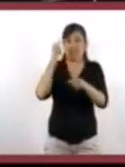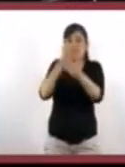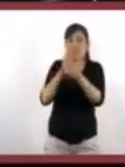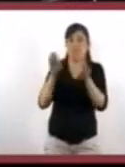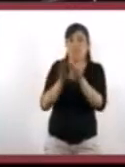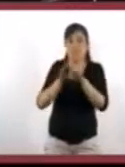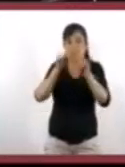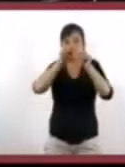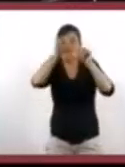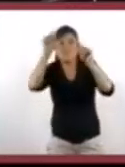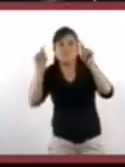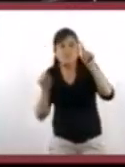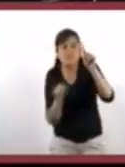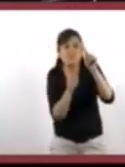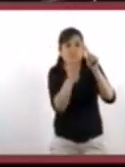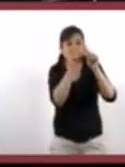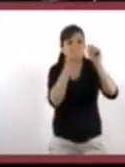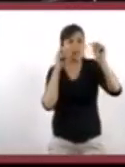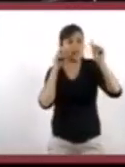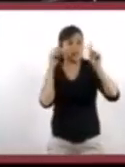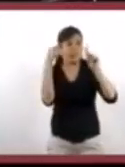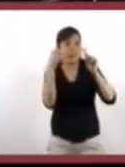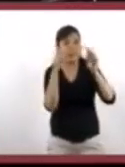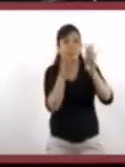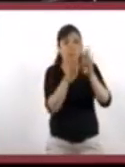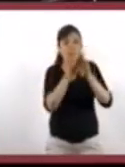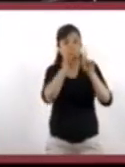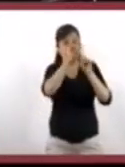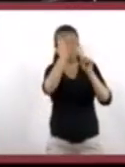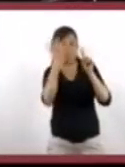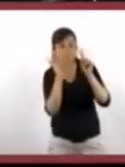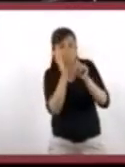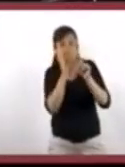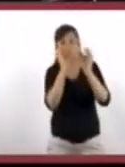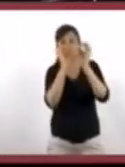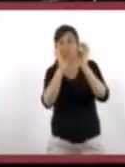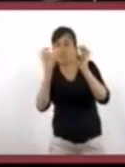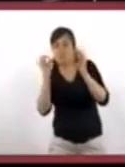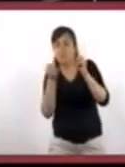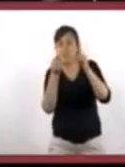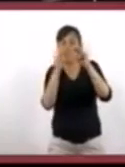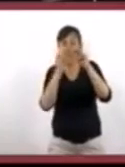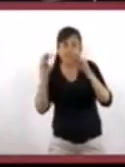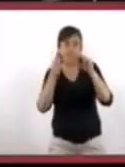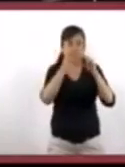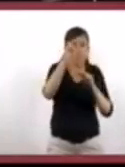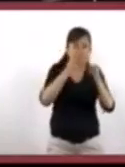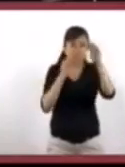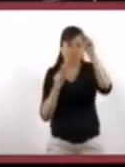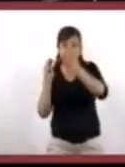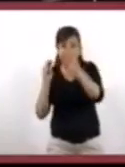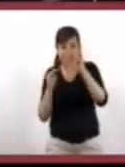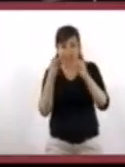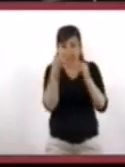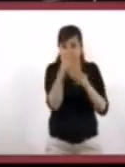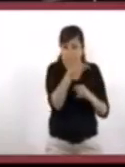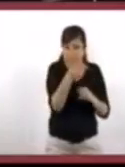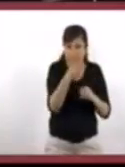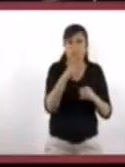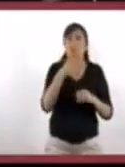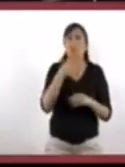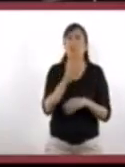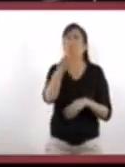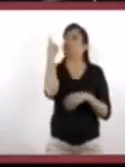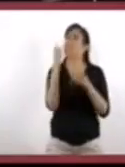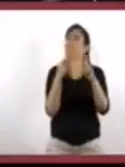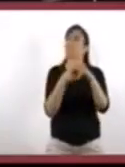el cálculo de la circunferencia de un círculo a partir de observaciones de la naturaleza. Es una construcción humana, la cual se ha encontrado que es sumamente